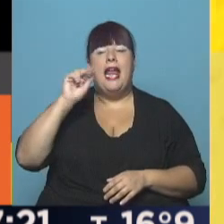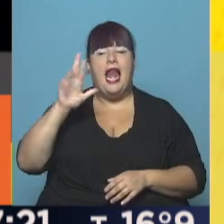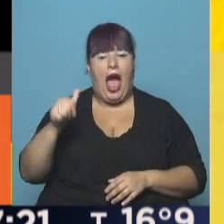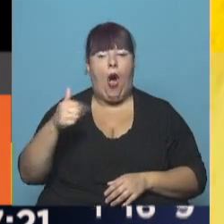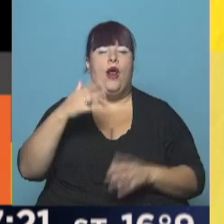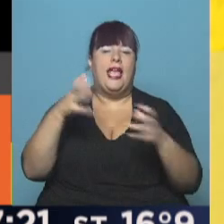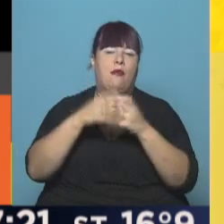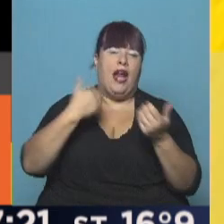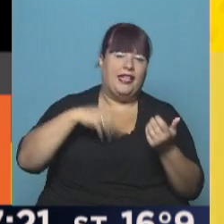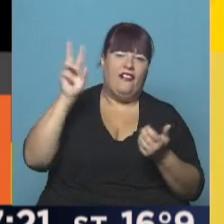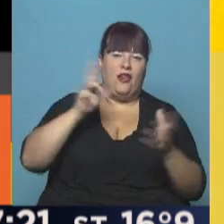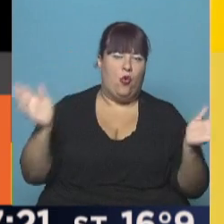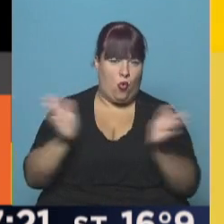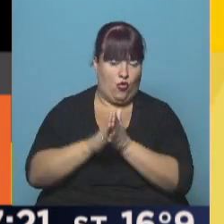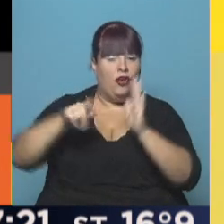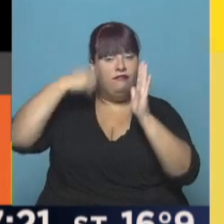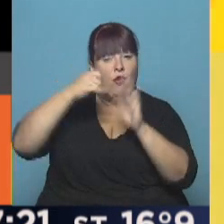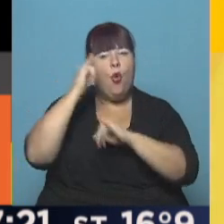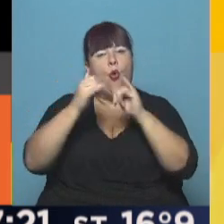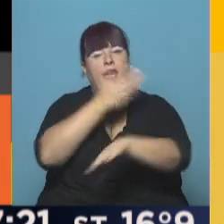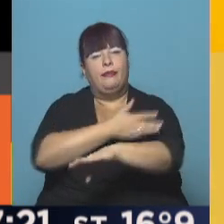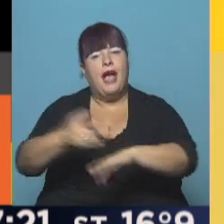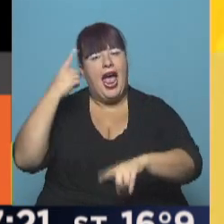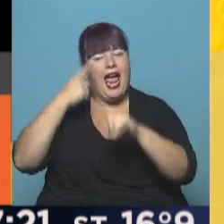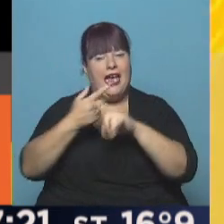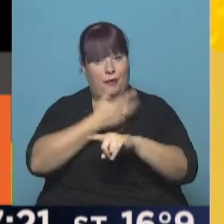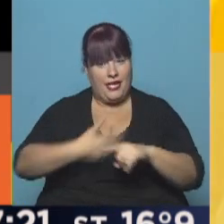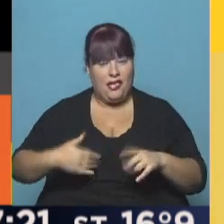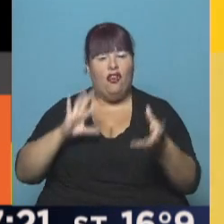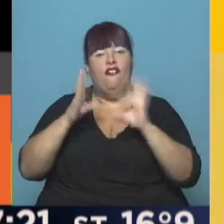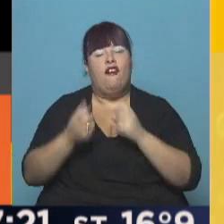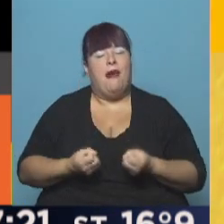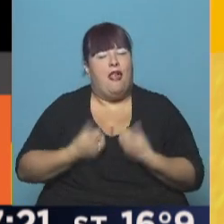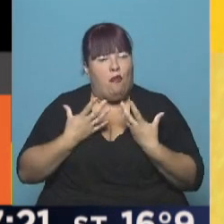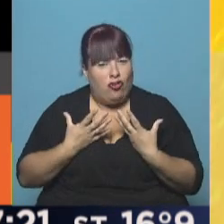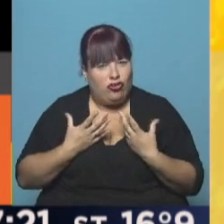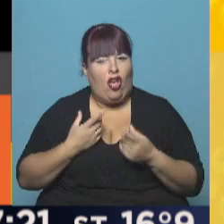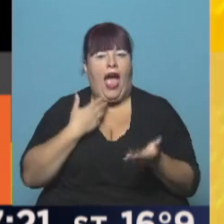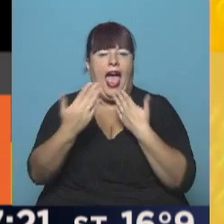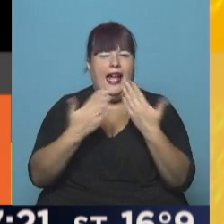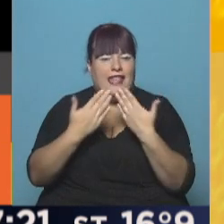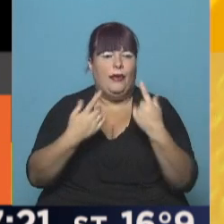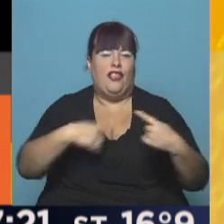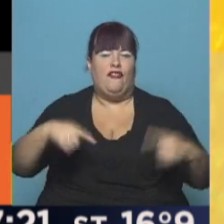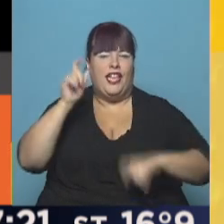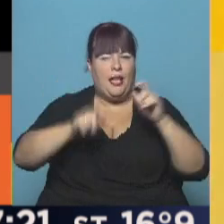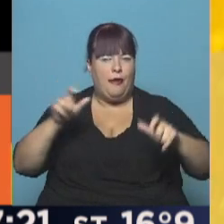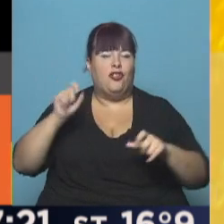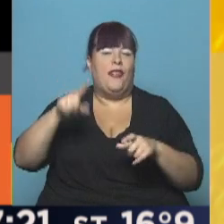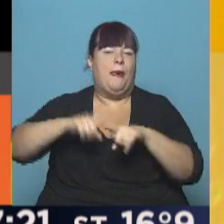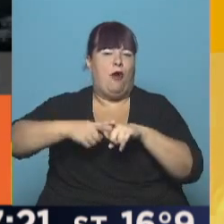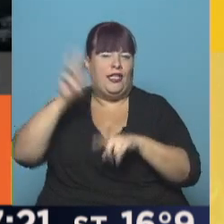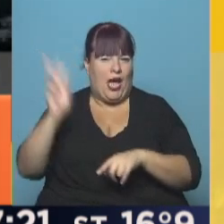equipo argentino y venezolano, el filme retrata al expresidente desde una mirada emotiva, con entrevistas a distintos personajes de la vida